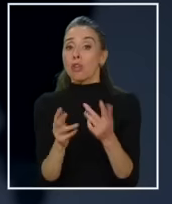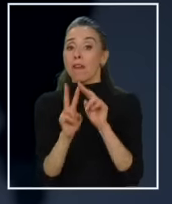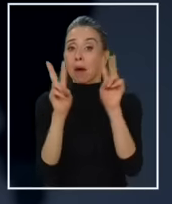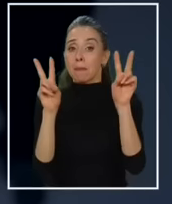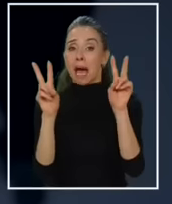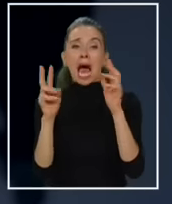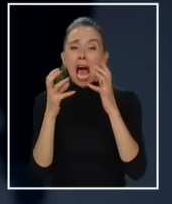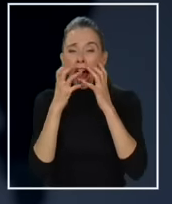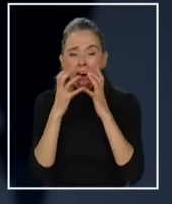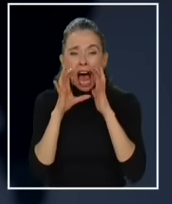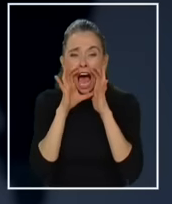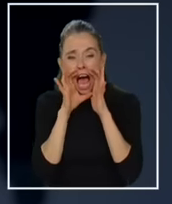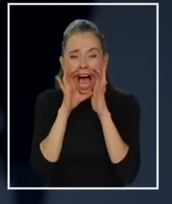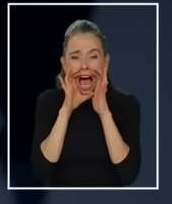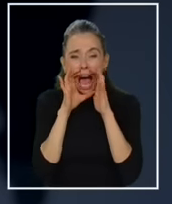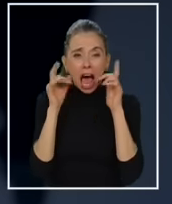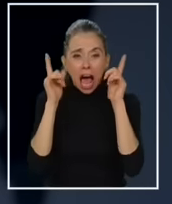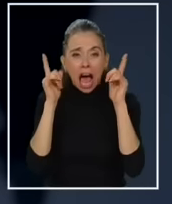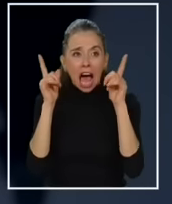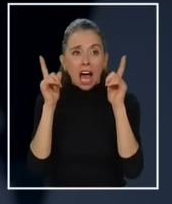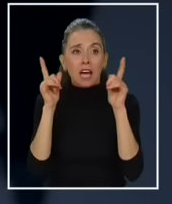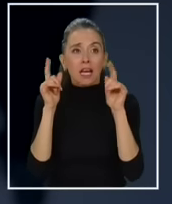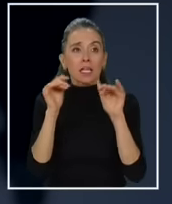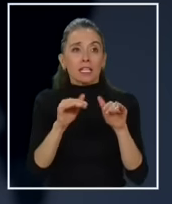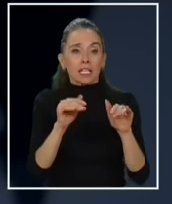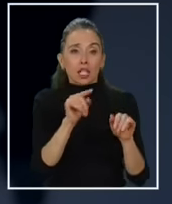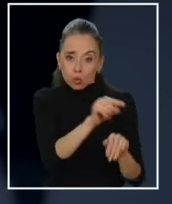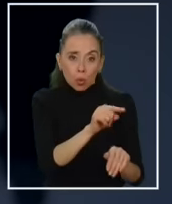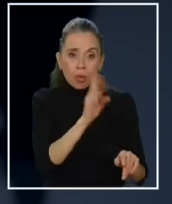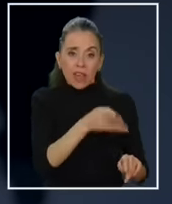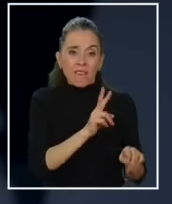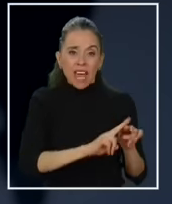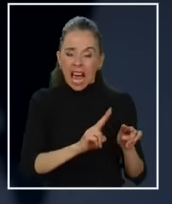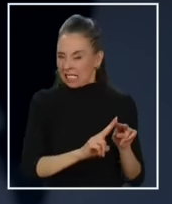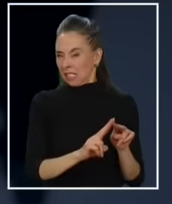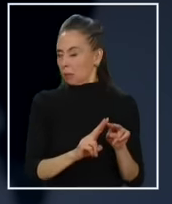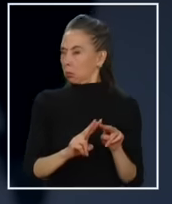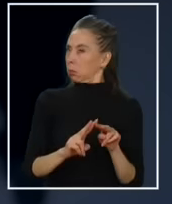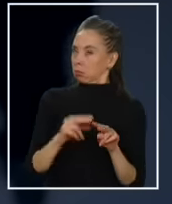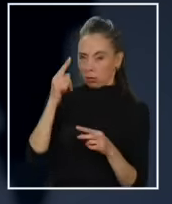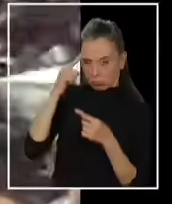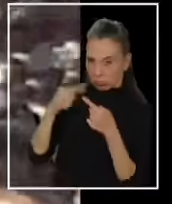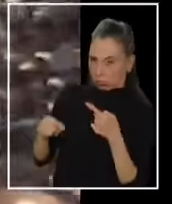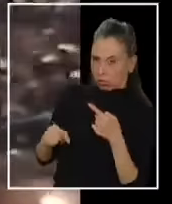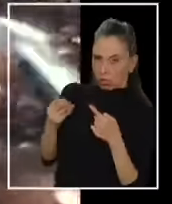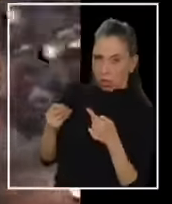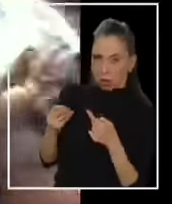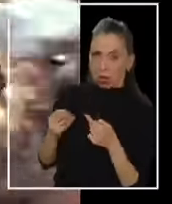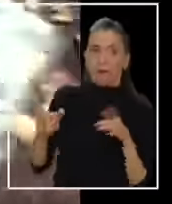Mucho grito, mucha invitación a hacer cosas medias irracionales de repente,